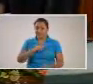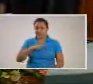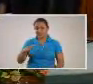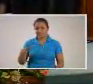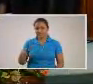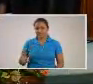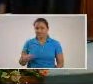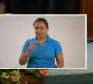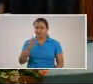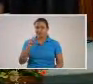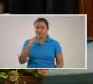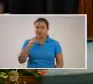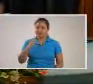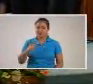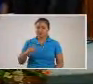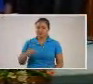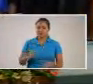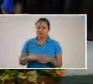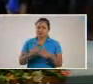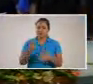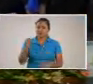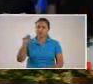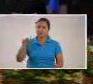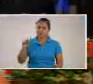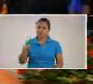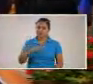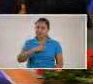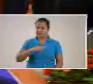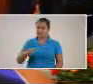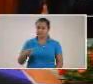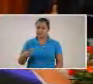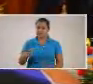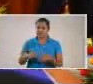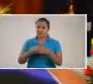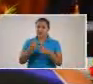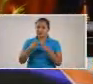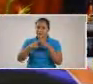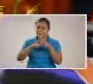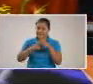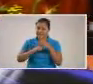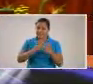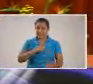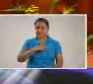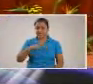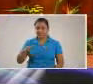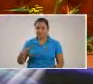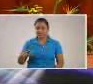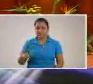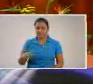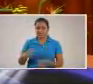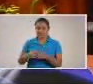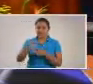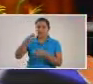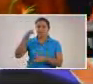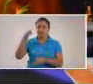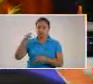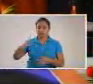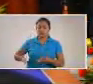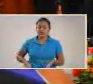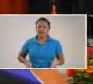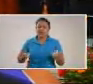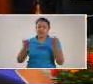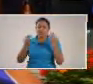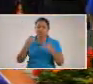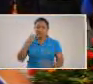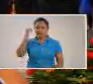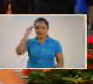cosas sucedan o terminen de suceder. Cuando empiecen a suceder, erguíos y levantad la cabeza